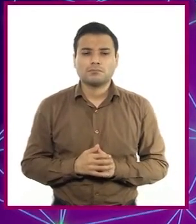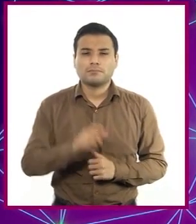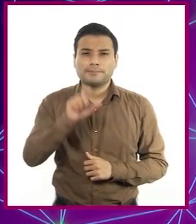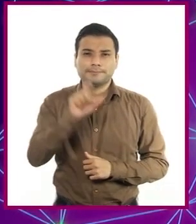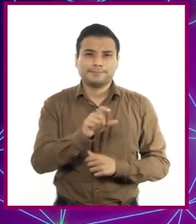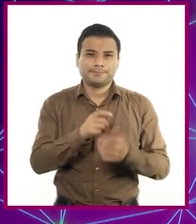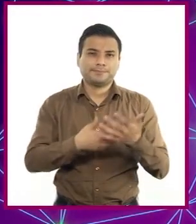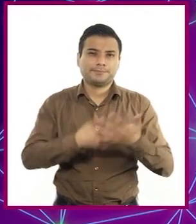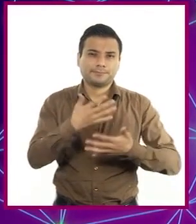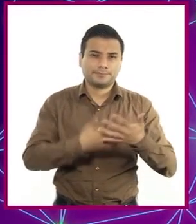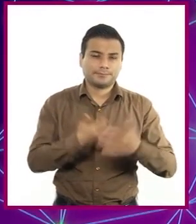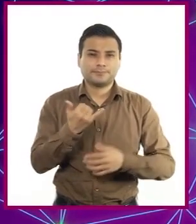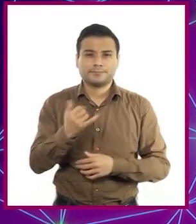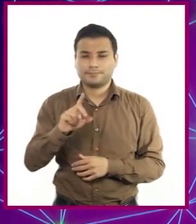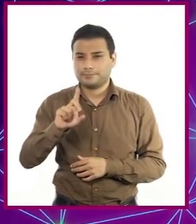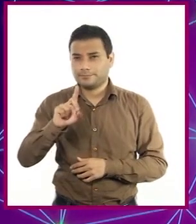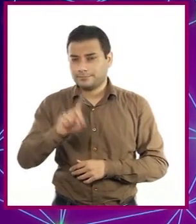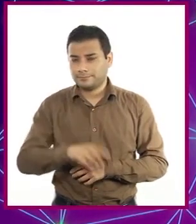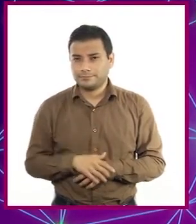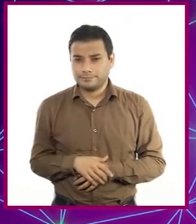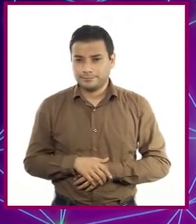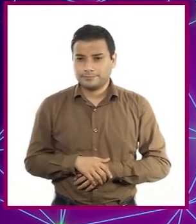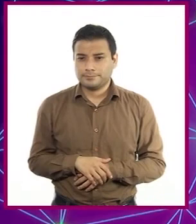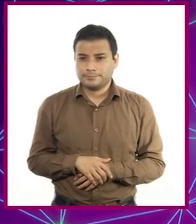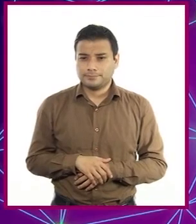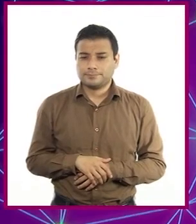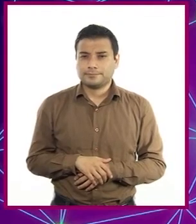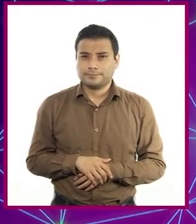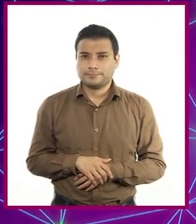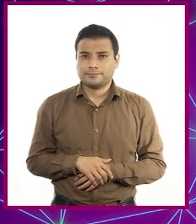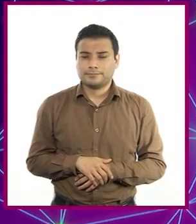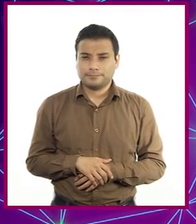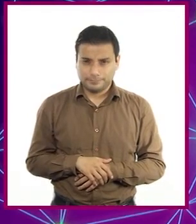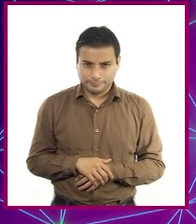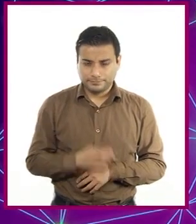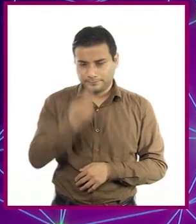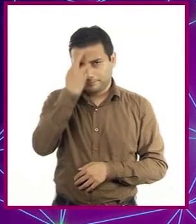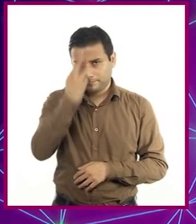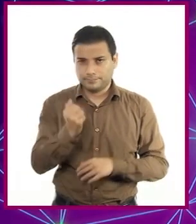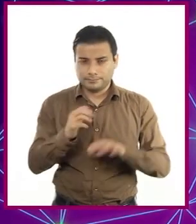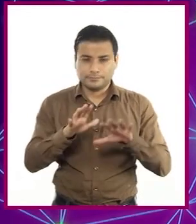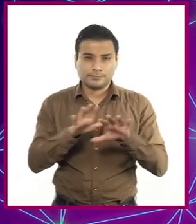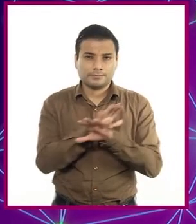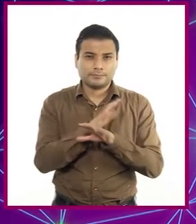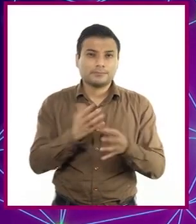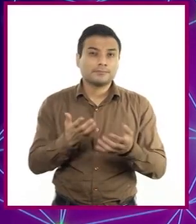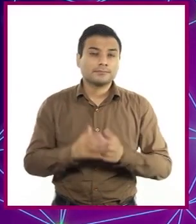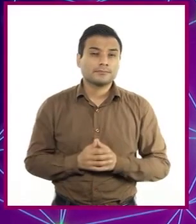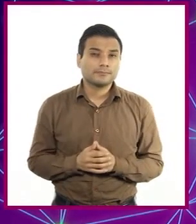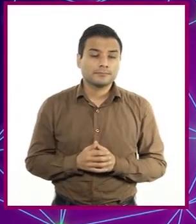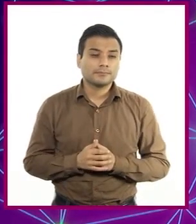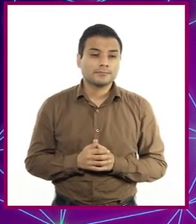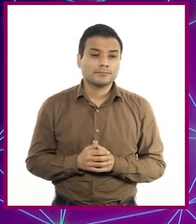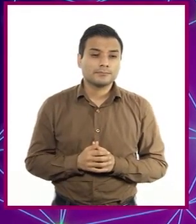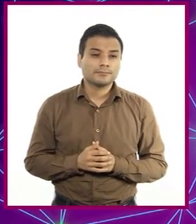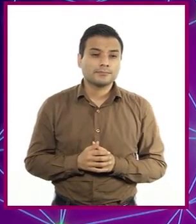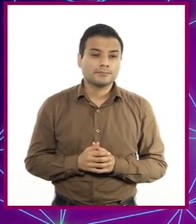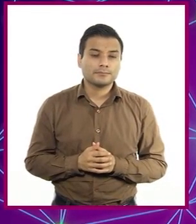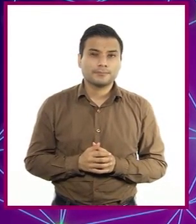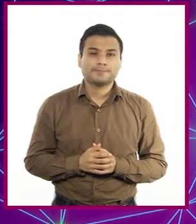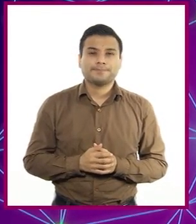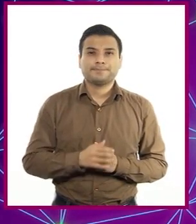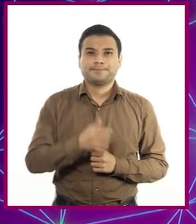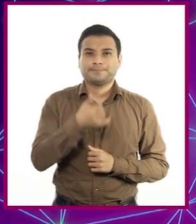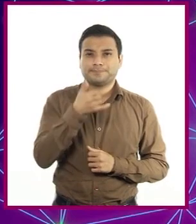15, Y vale 30, referenciados al origen, y la razón de cambio o pendiente resulta de dividir